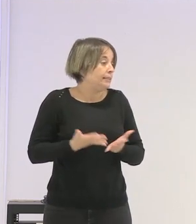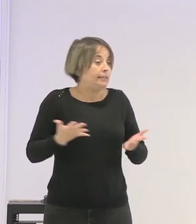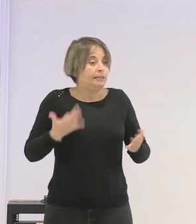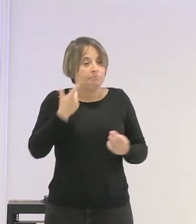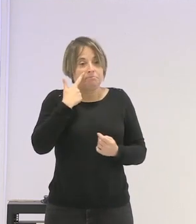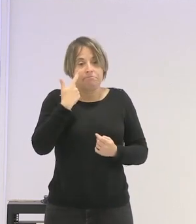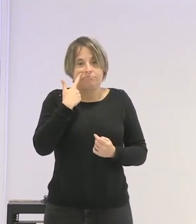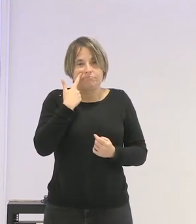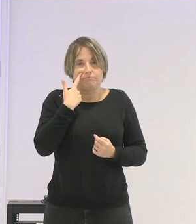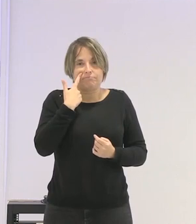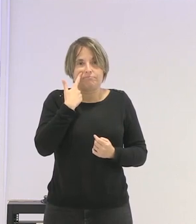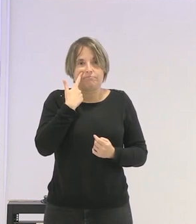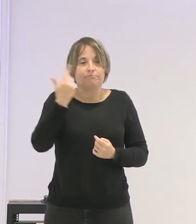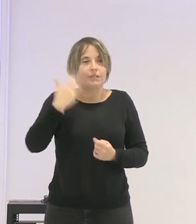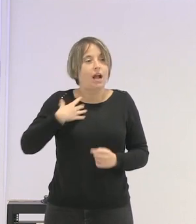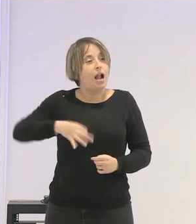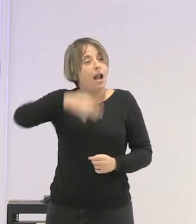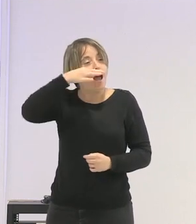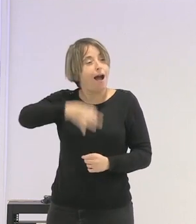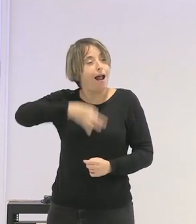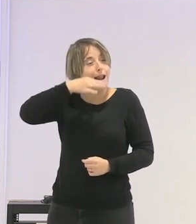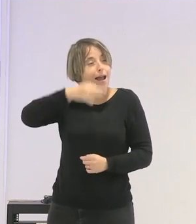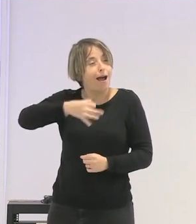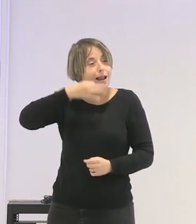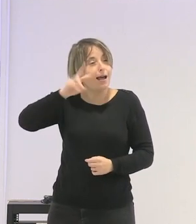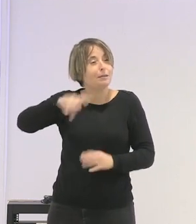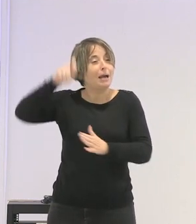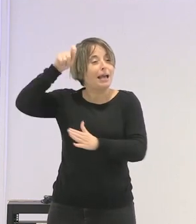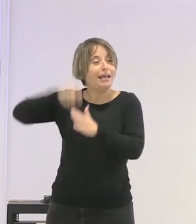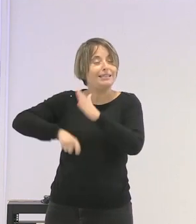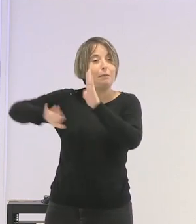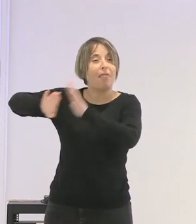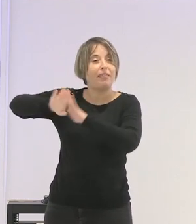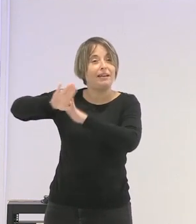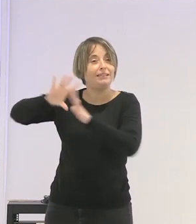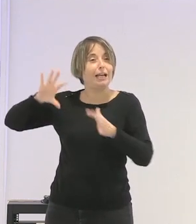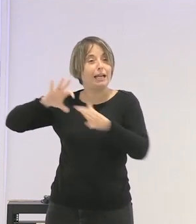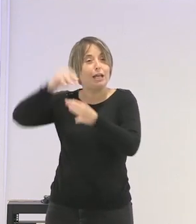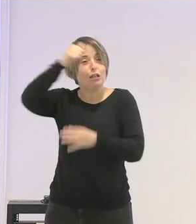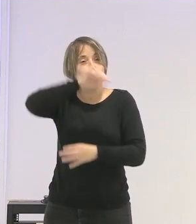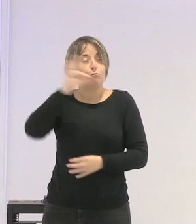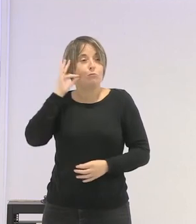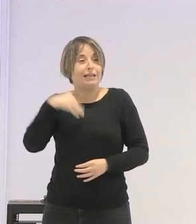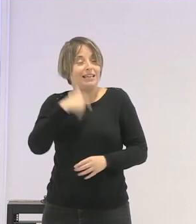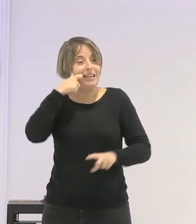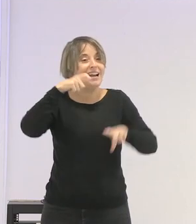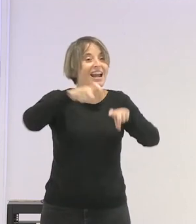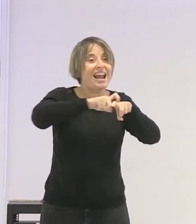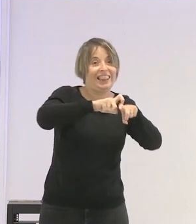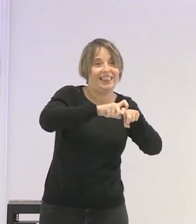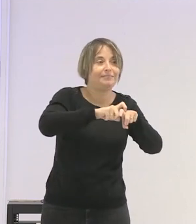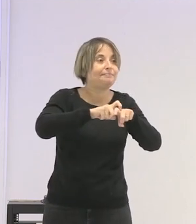evidentemente, como he estado toda la charla hablando de cómo estas extremas derechas vinculan cuestiones de género y cuestiones de raza, pues